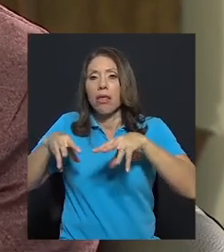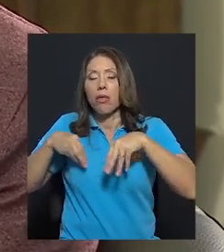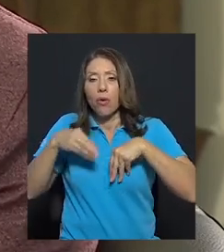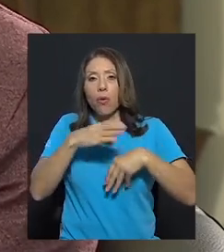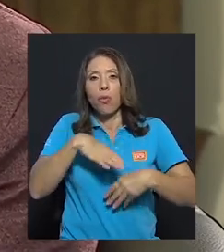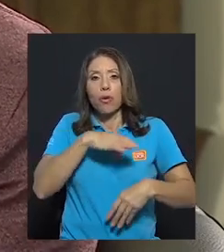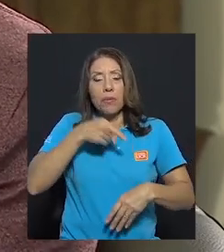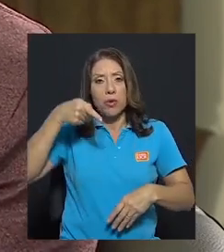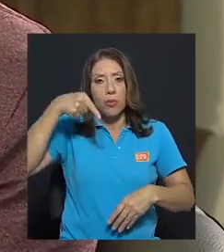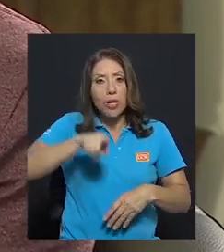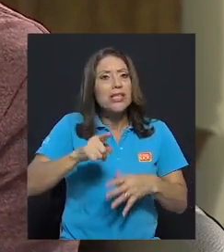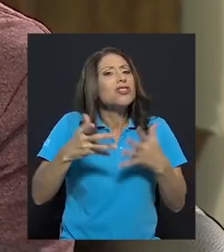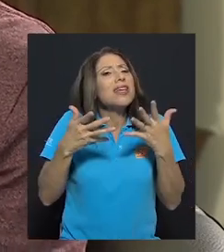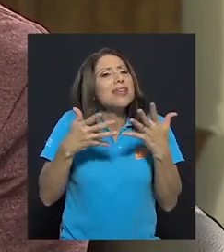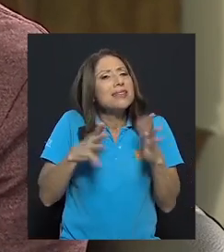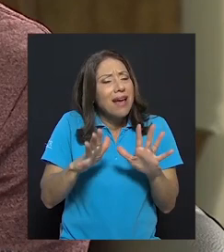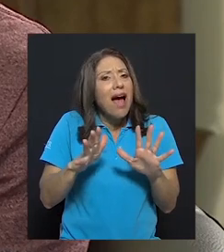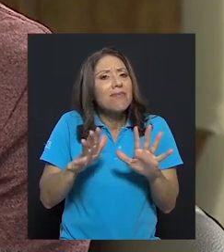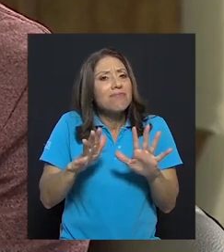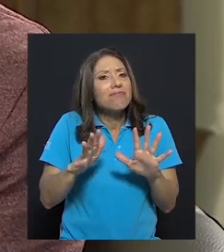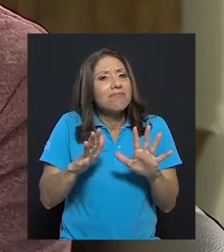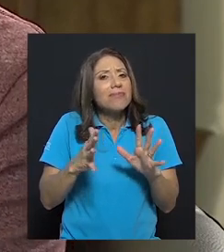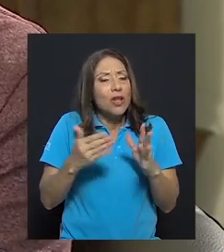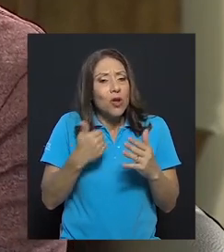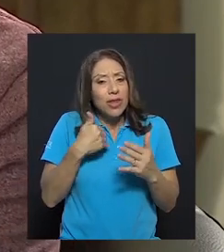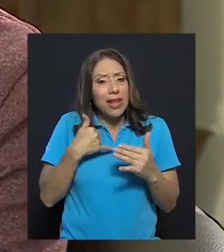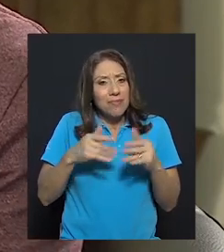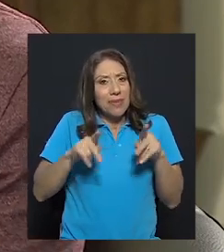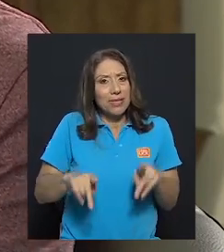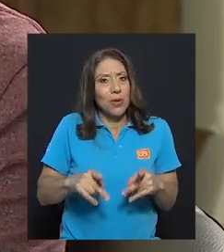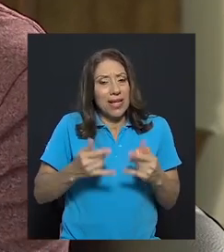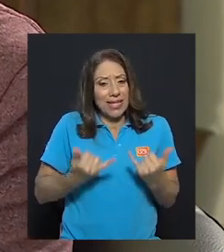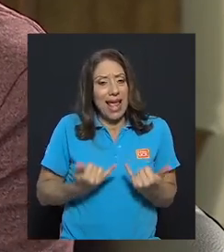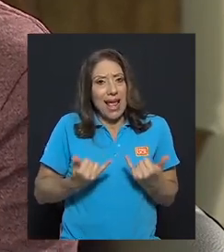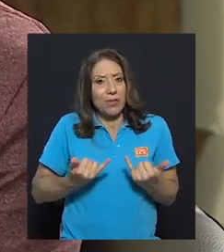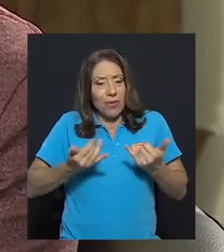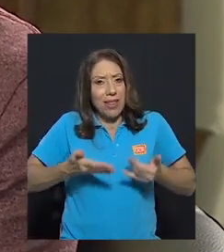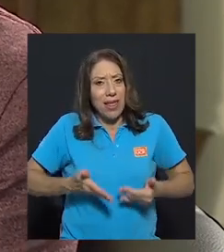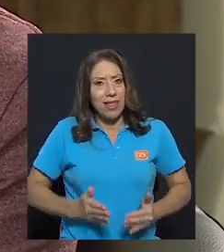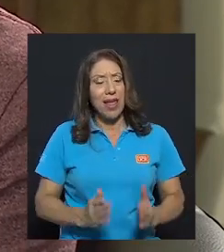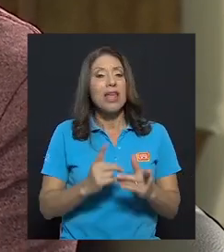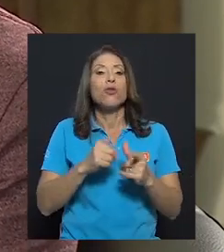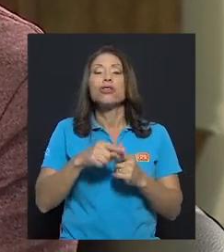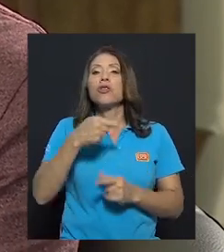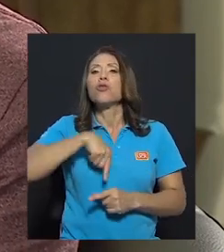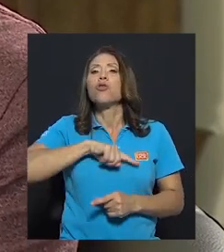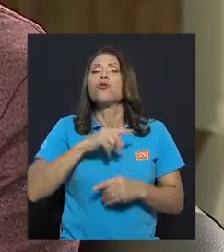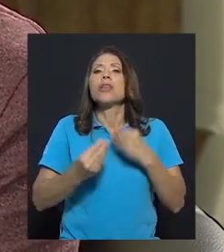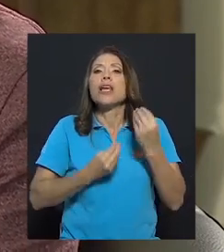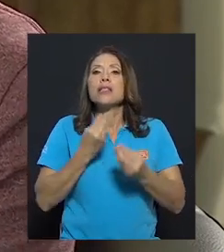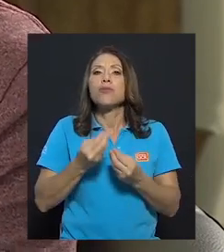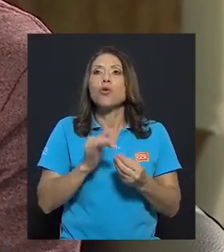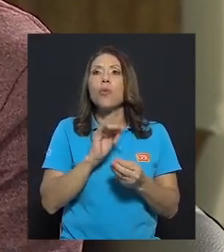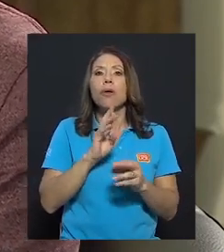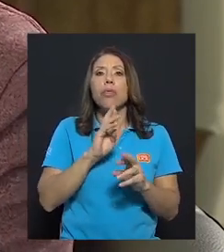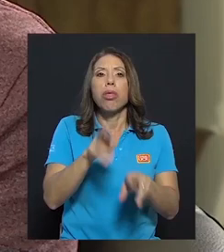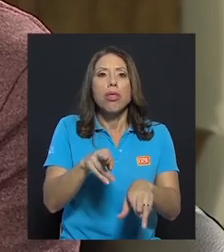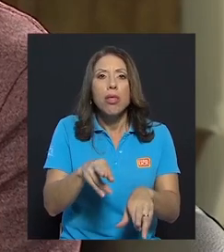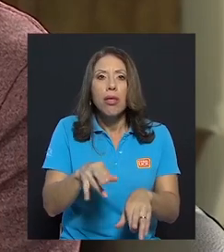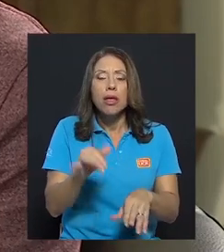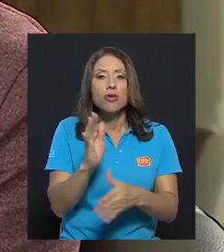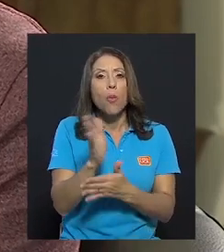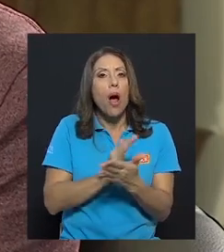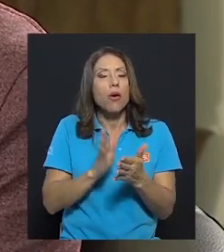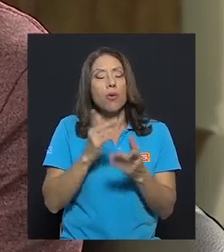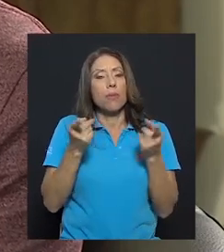vienen en las personas de la actualidad. Entonces tendemos a reaccionar. Es simplemente un aspecto de